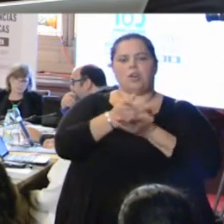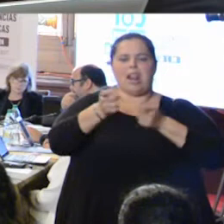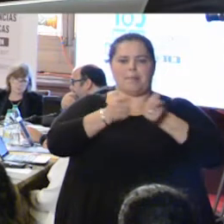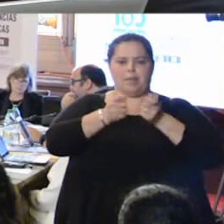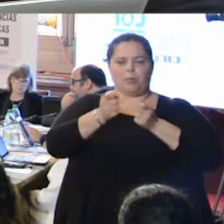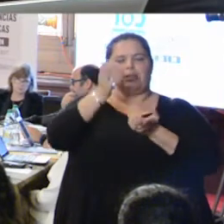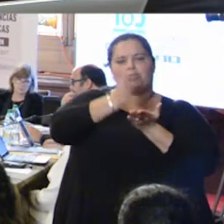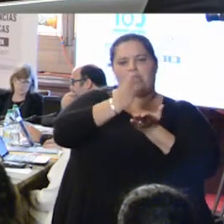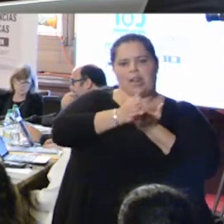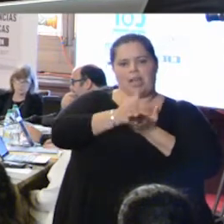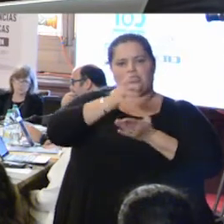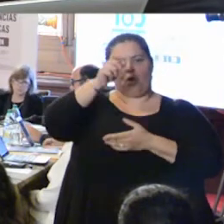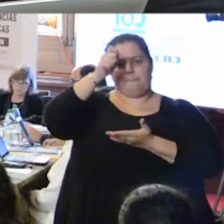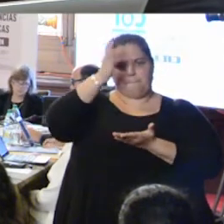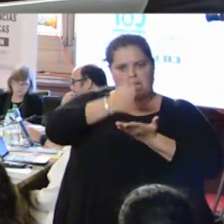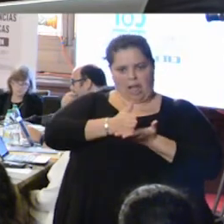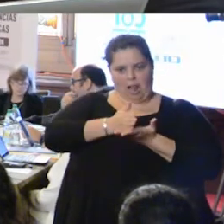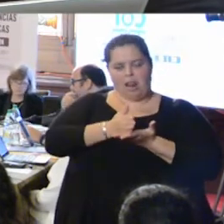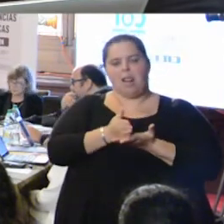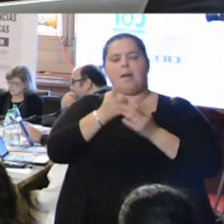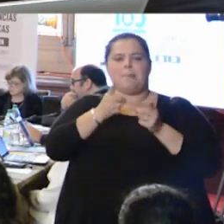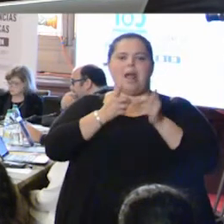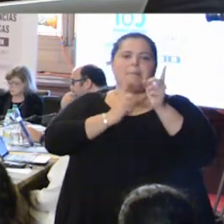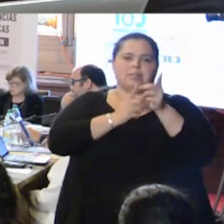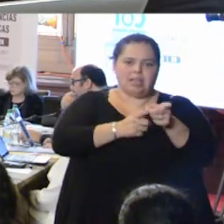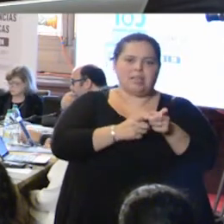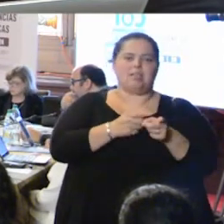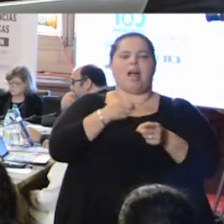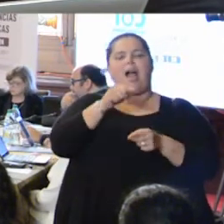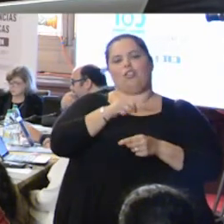penal para perseguir y acosar a los defensores.